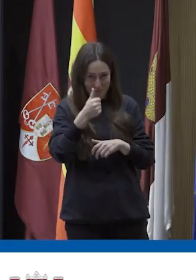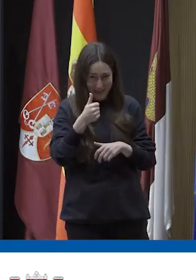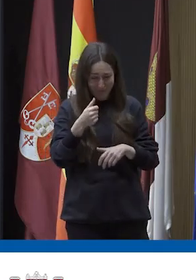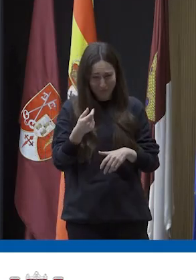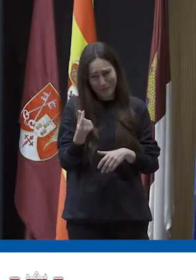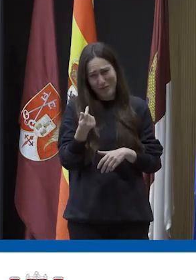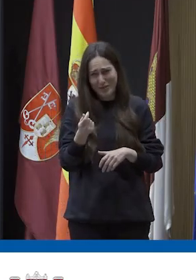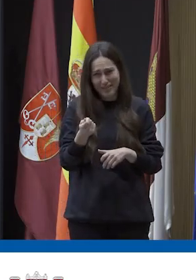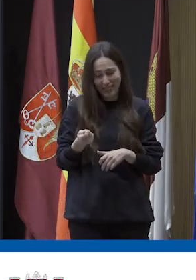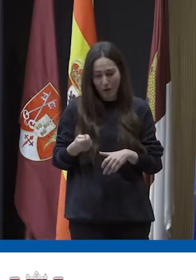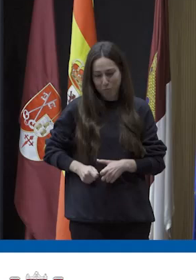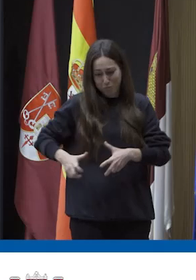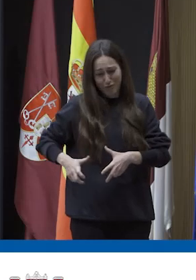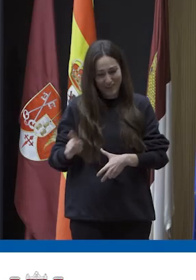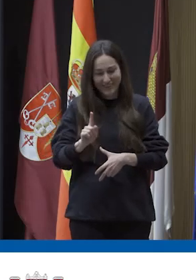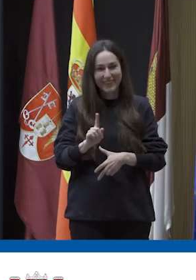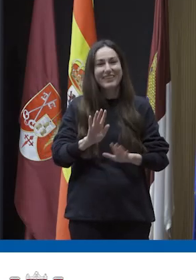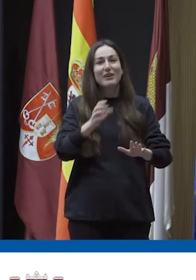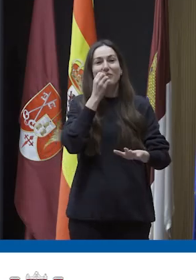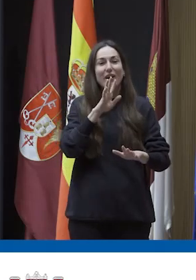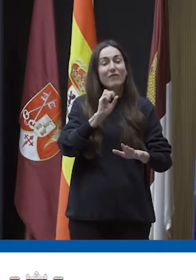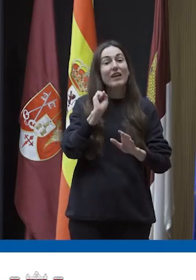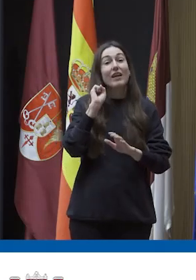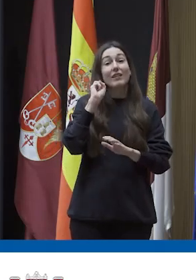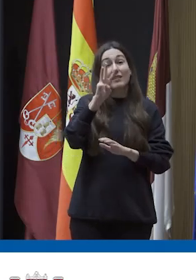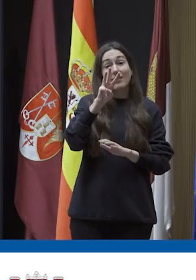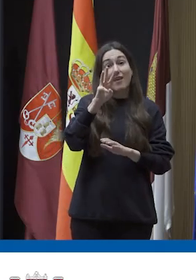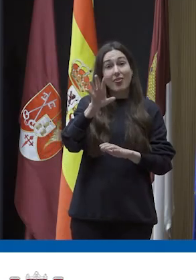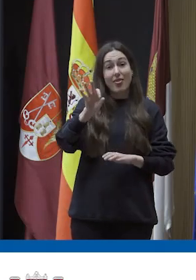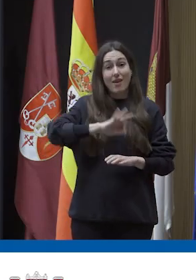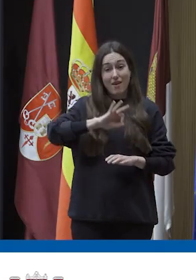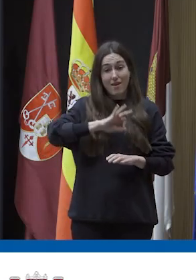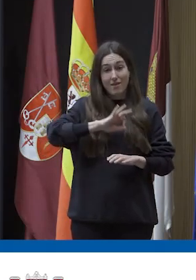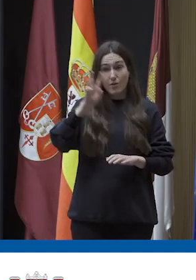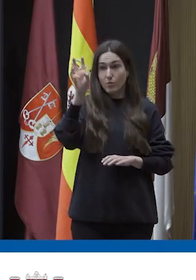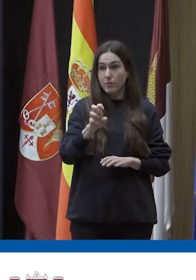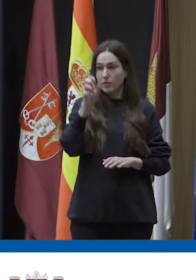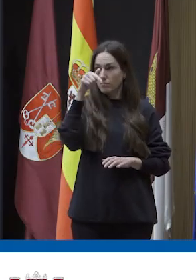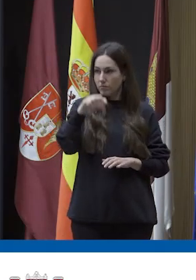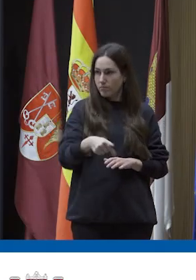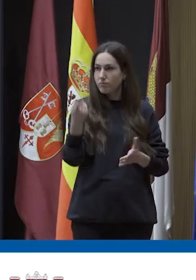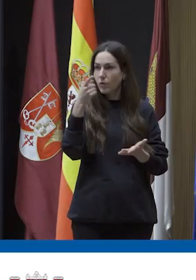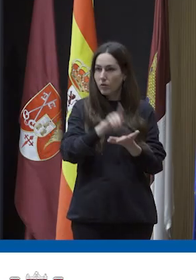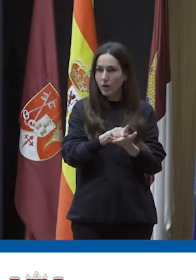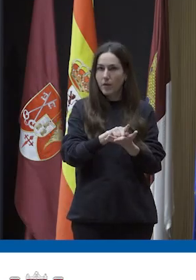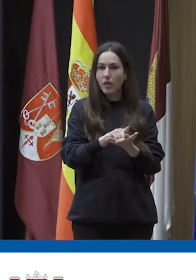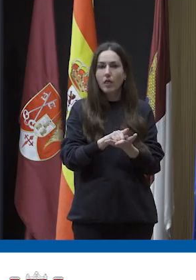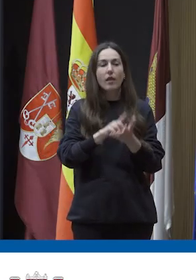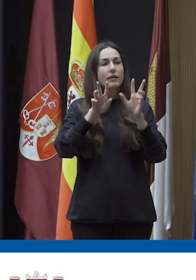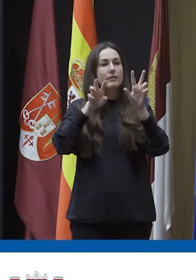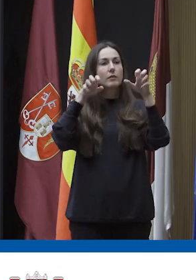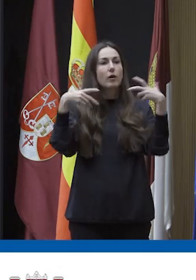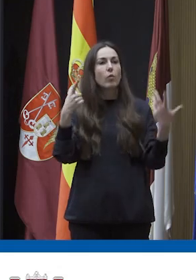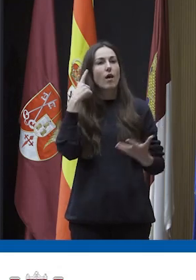no. Ya será el 13 de enero cuando en esa ocasión hablaremos de arte con